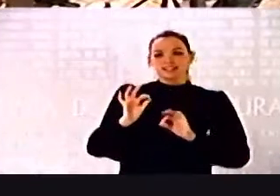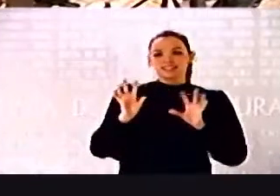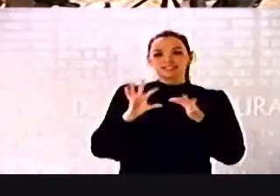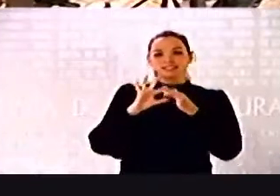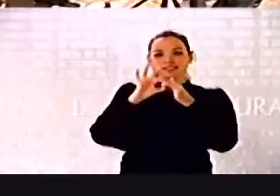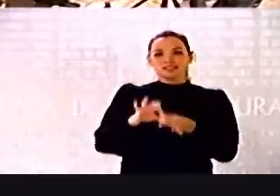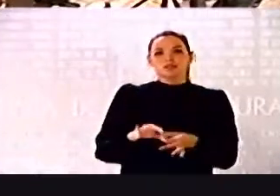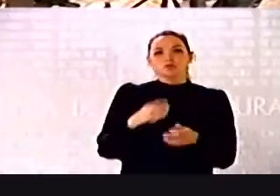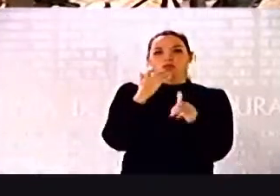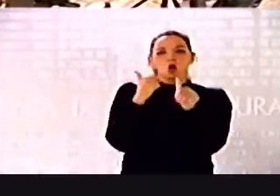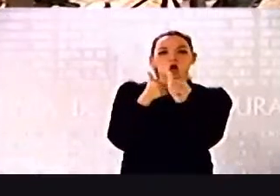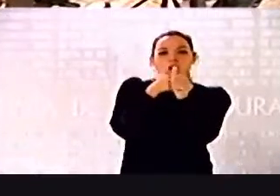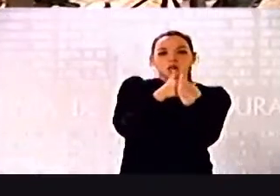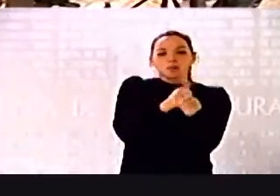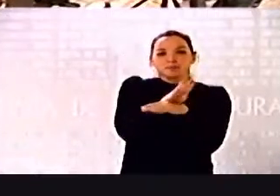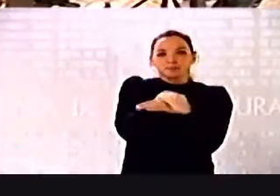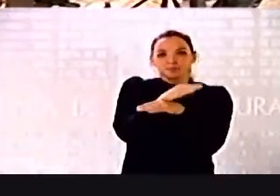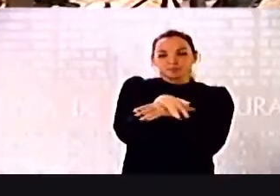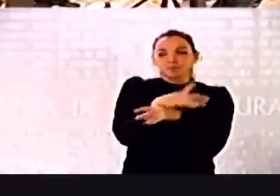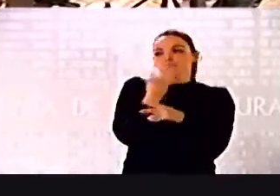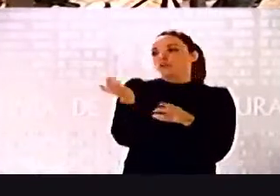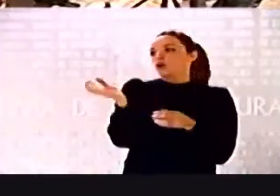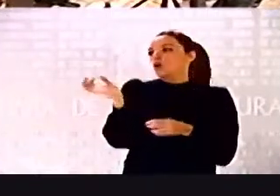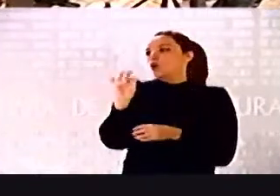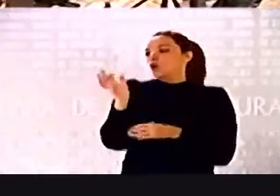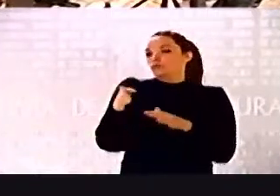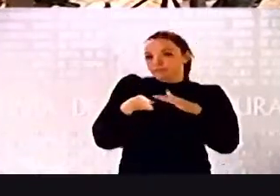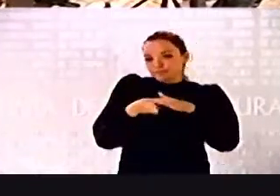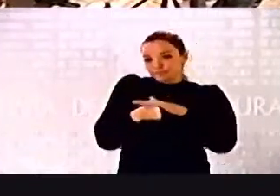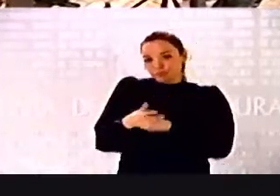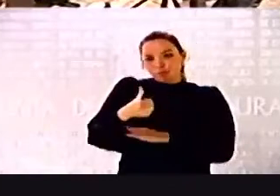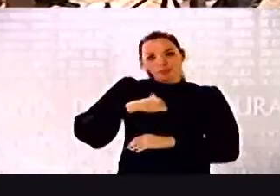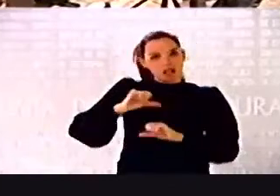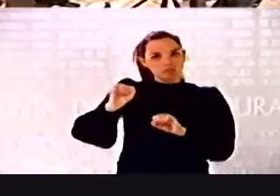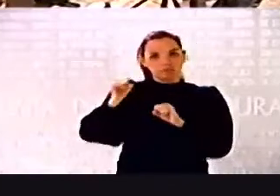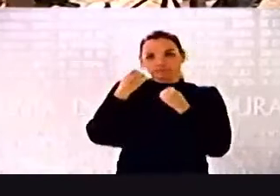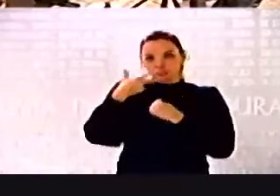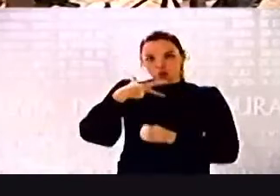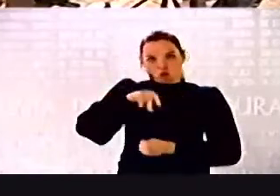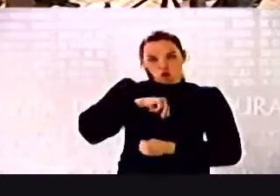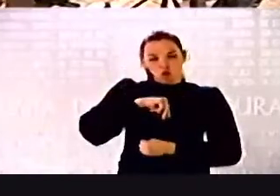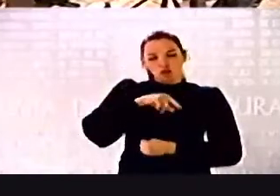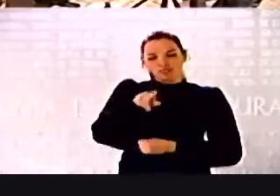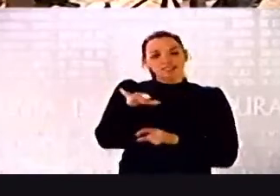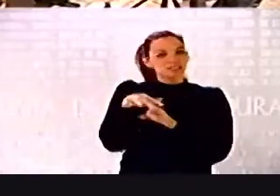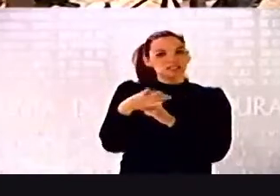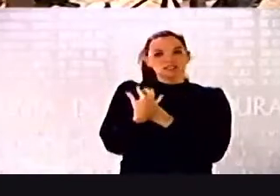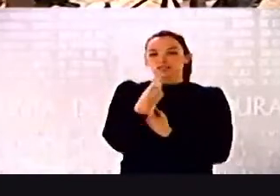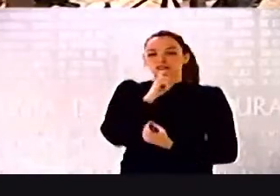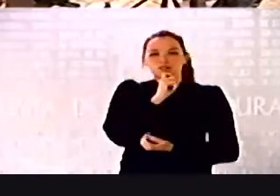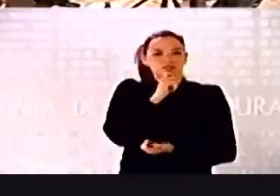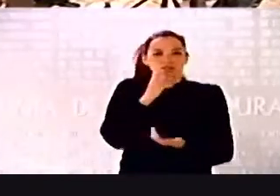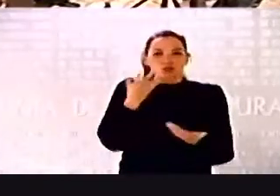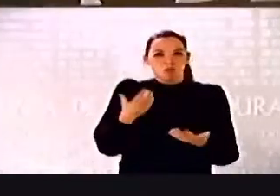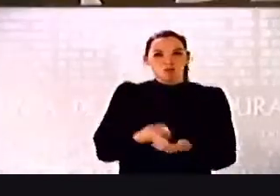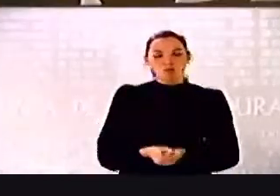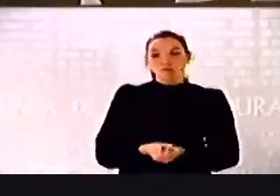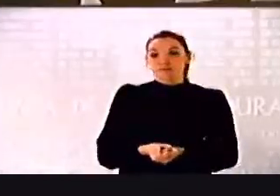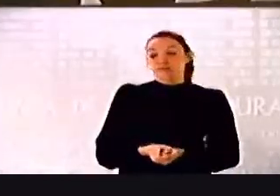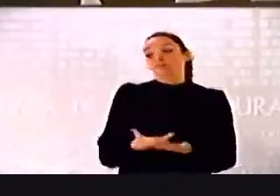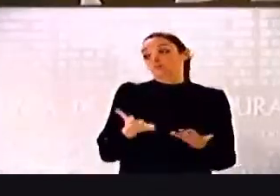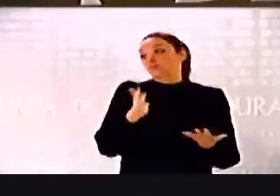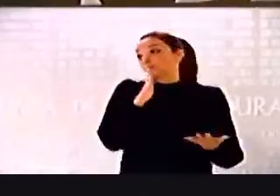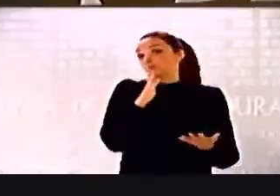a acompañantes, no poder entrar al hospital? ¿Cuál es la situación ahora mismo? Porque tiene muchas